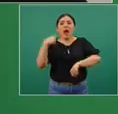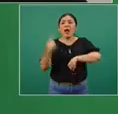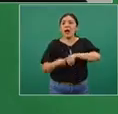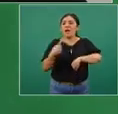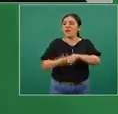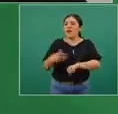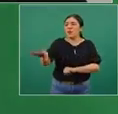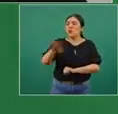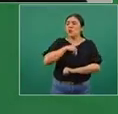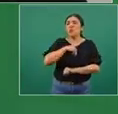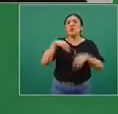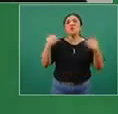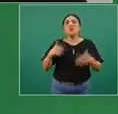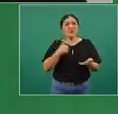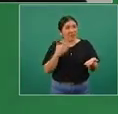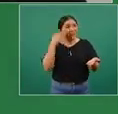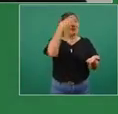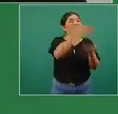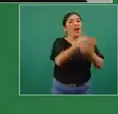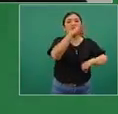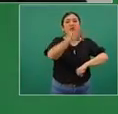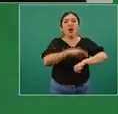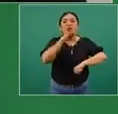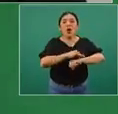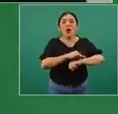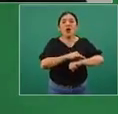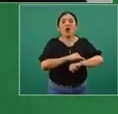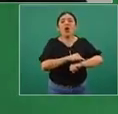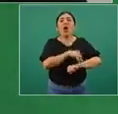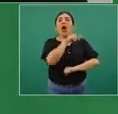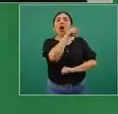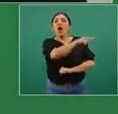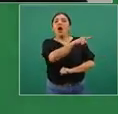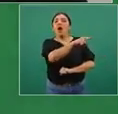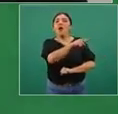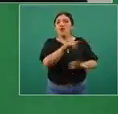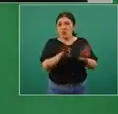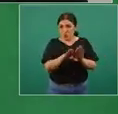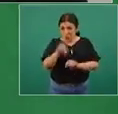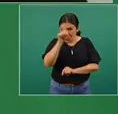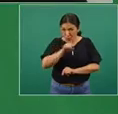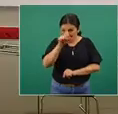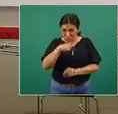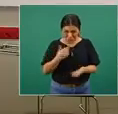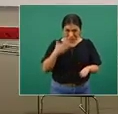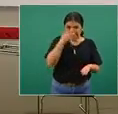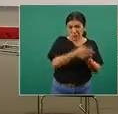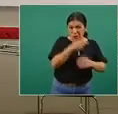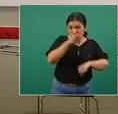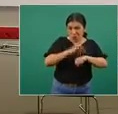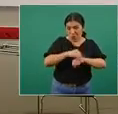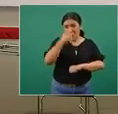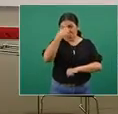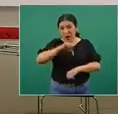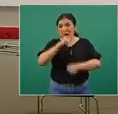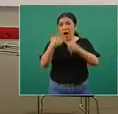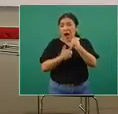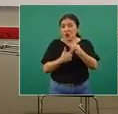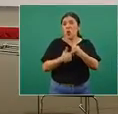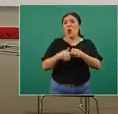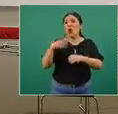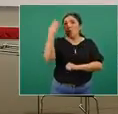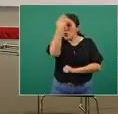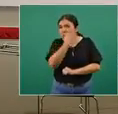enfermé, voy al doctor y es recomendable que vayan al doctor a que les den algún tipo de